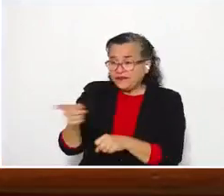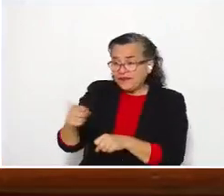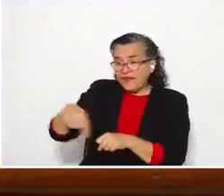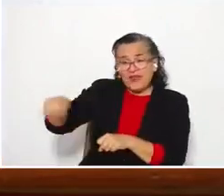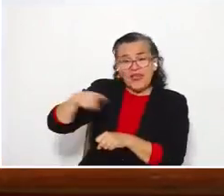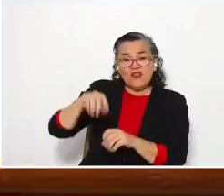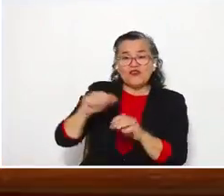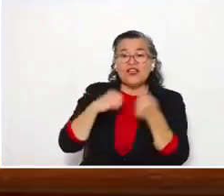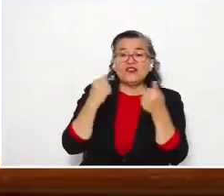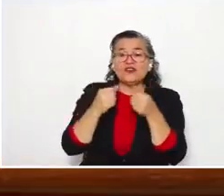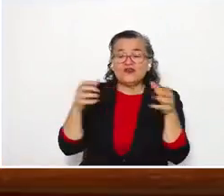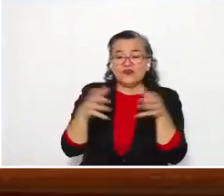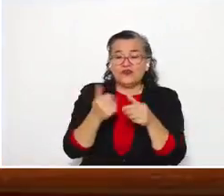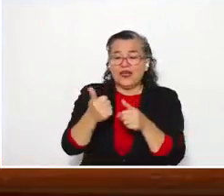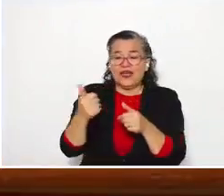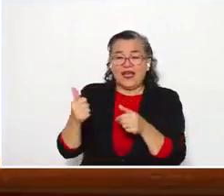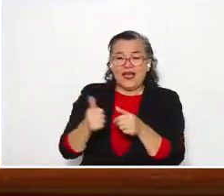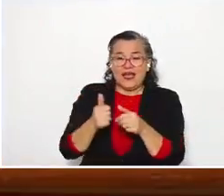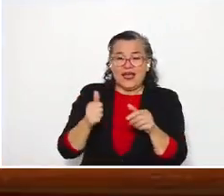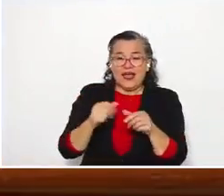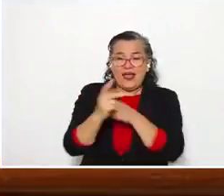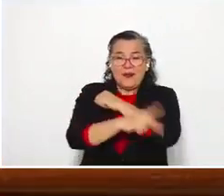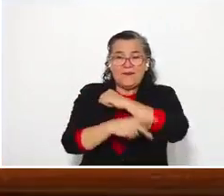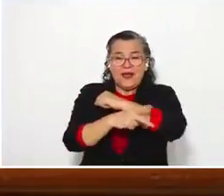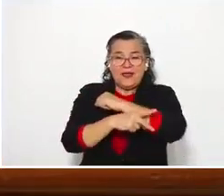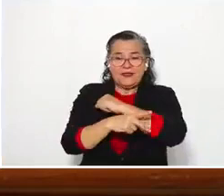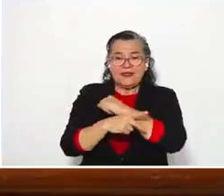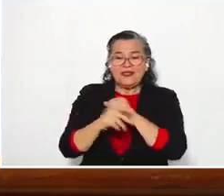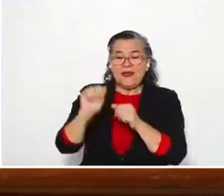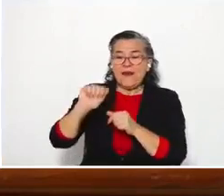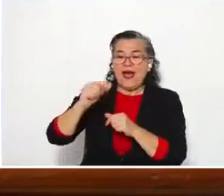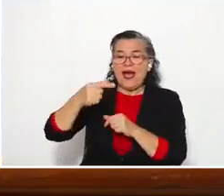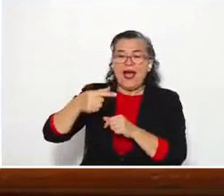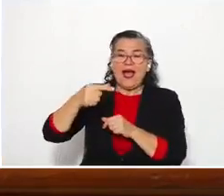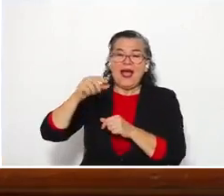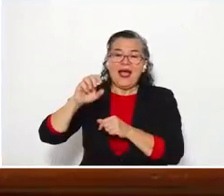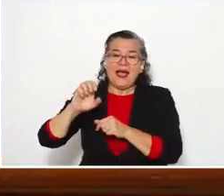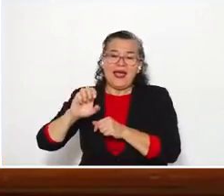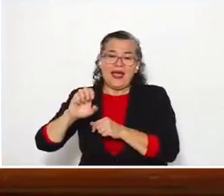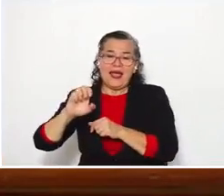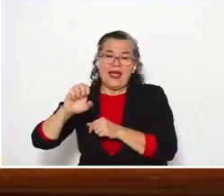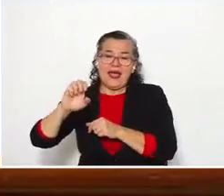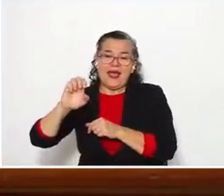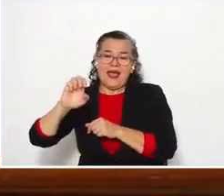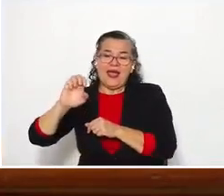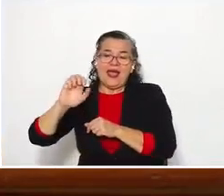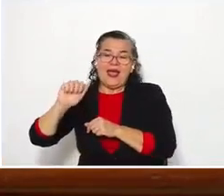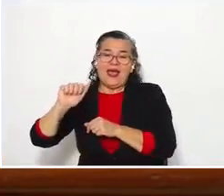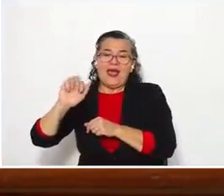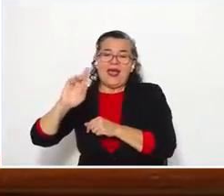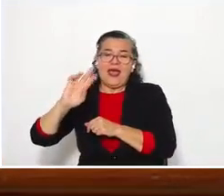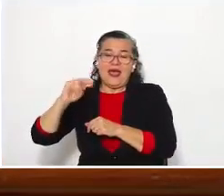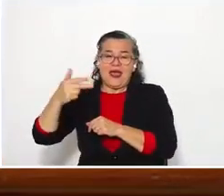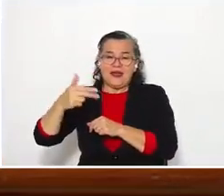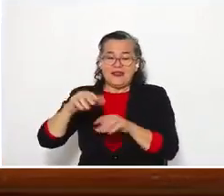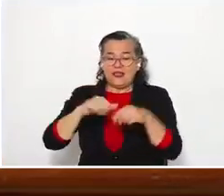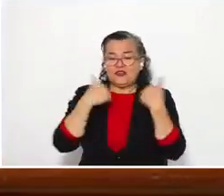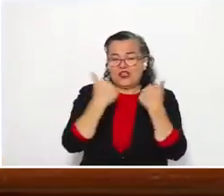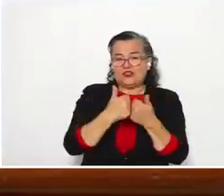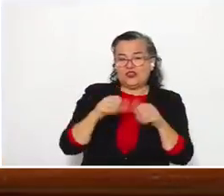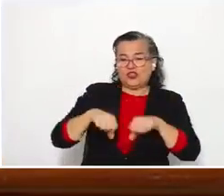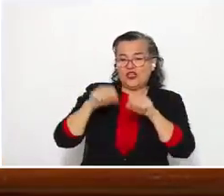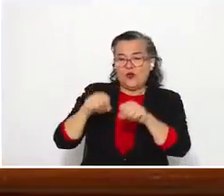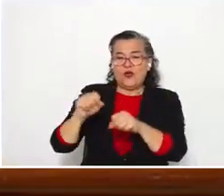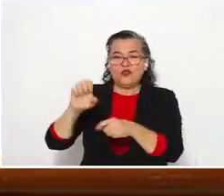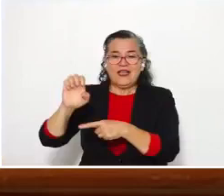una asociación en cada país que se llama AGERT, Asociación de Graduados de AGERT, y ellos velan por